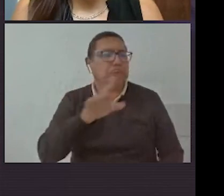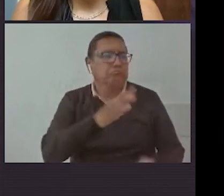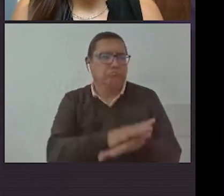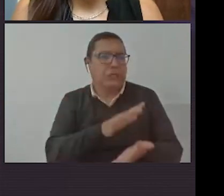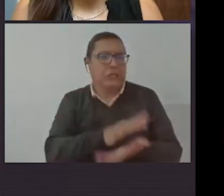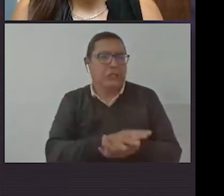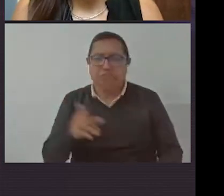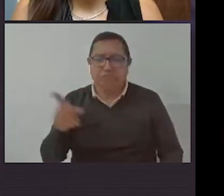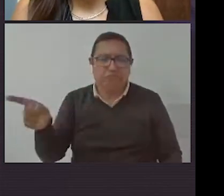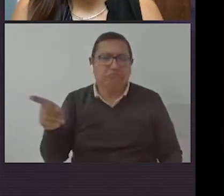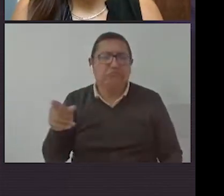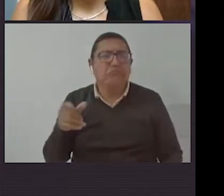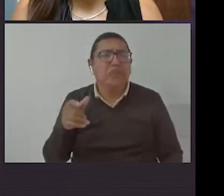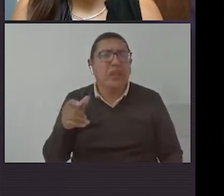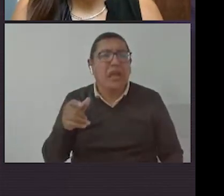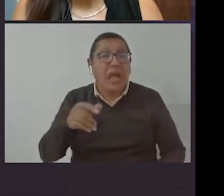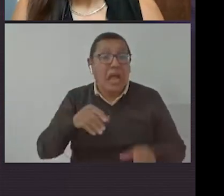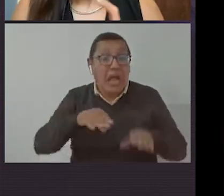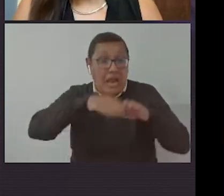hábitos.